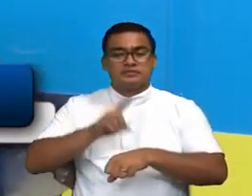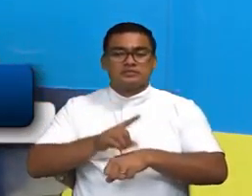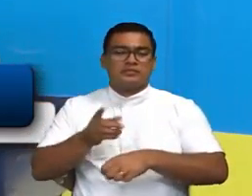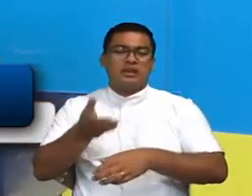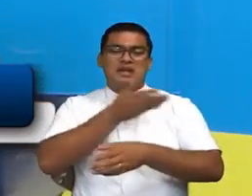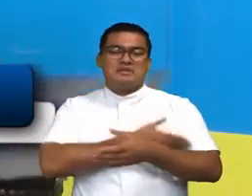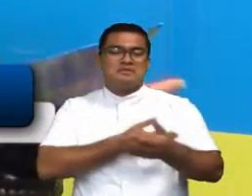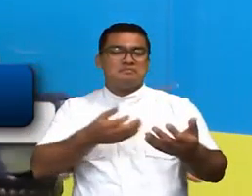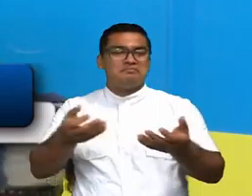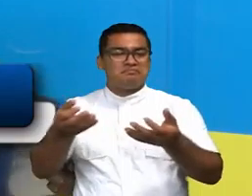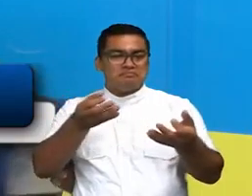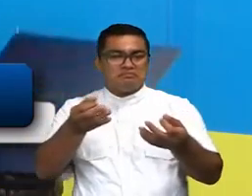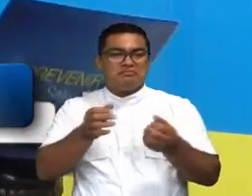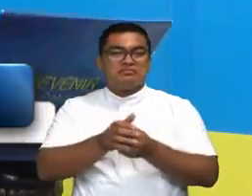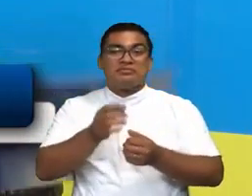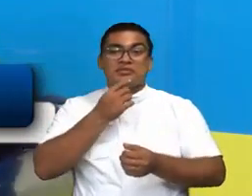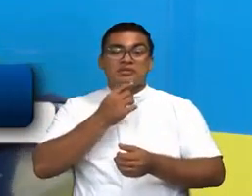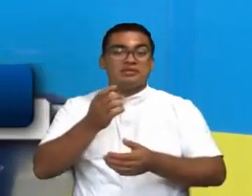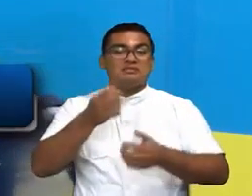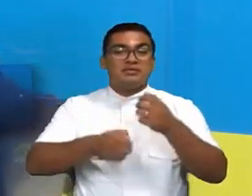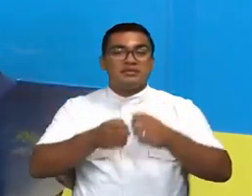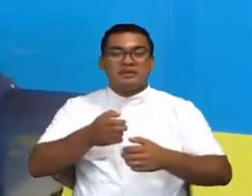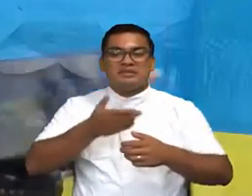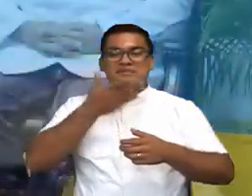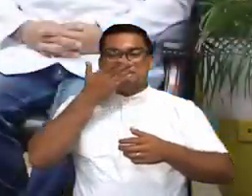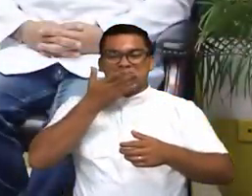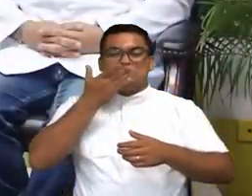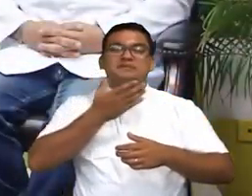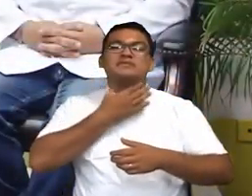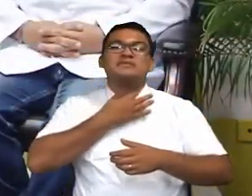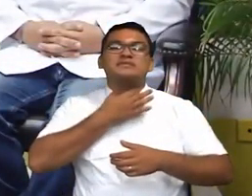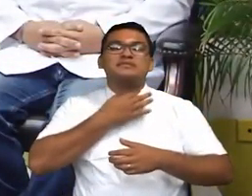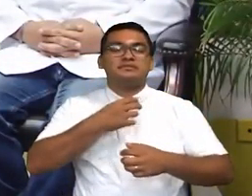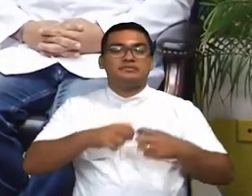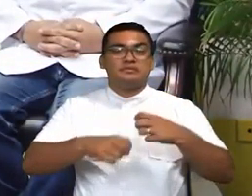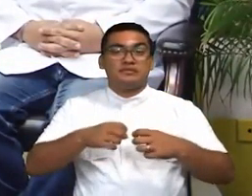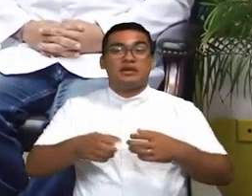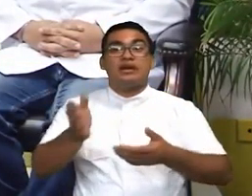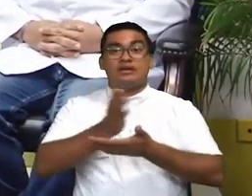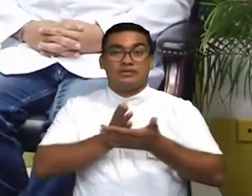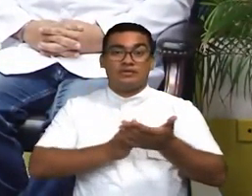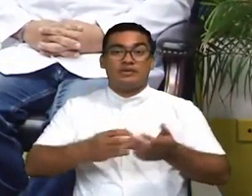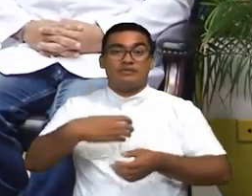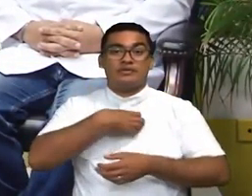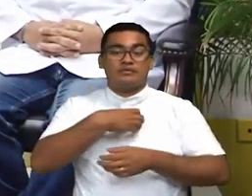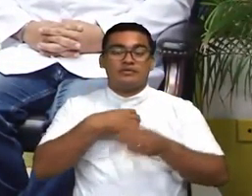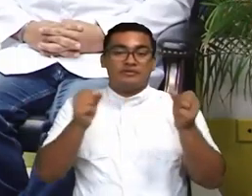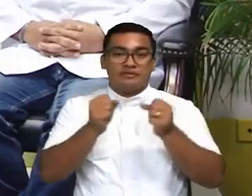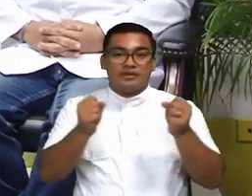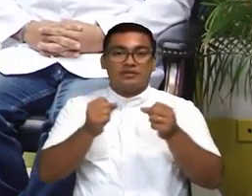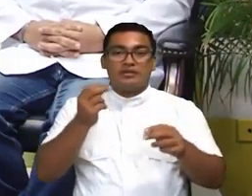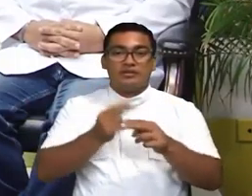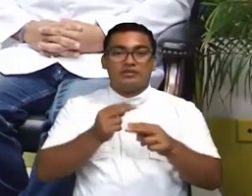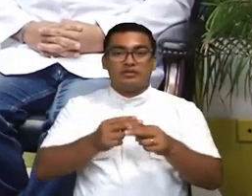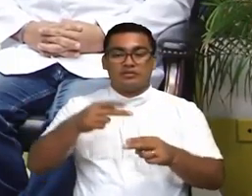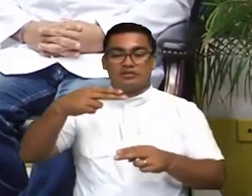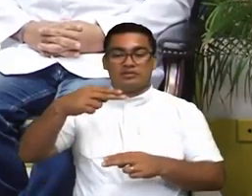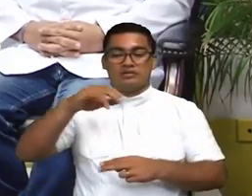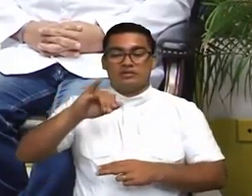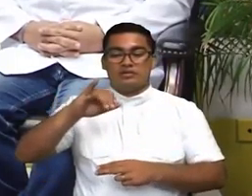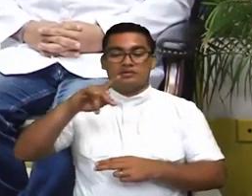las enfermedades más frecuentes son las respiratorias, mas sin embargo hay enfermedades propias del frío como la